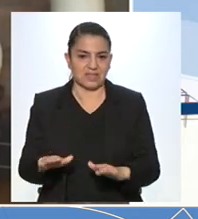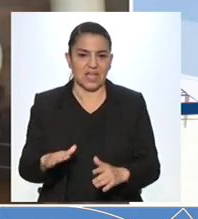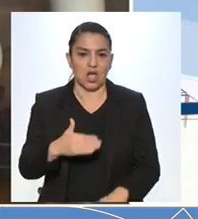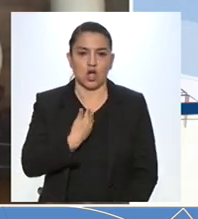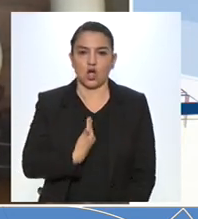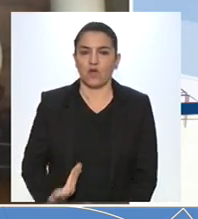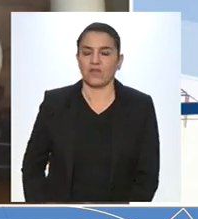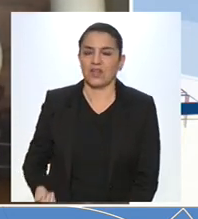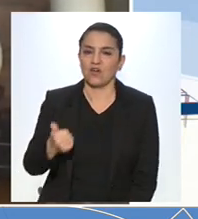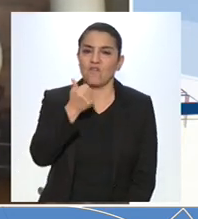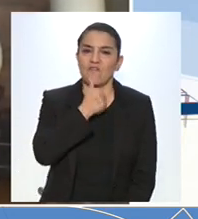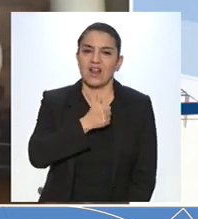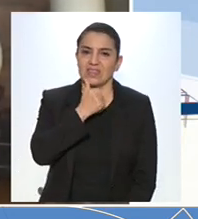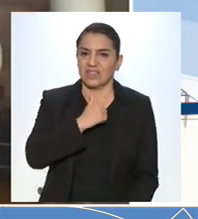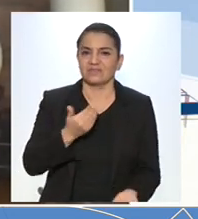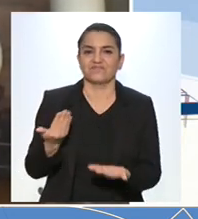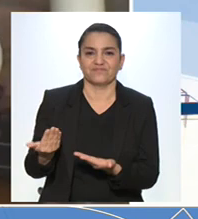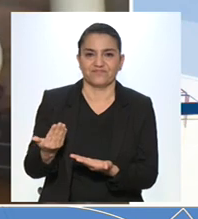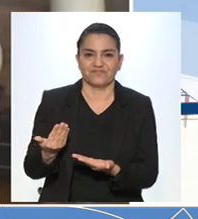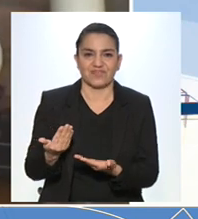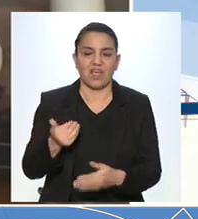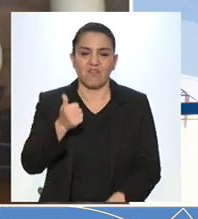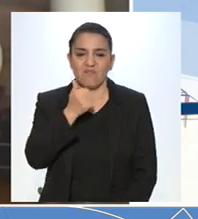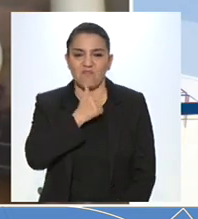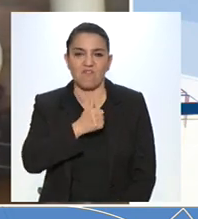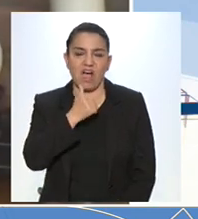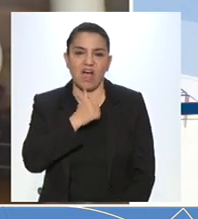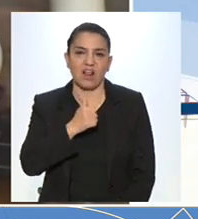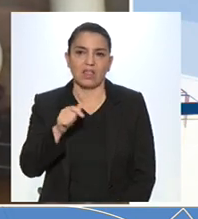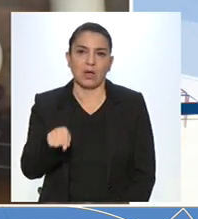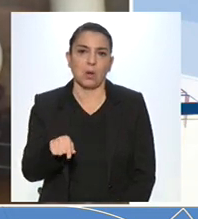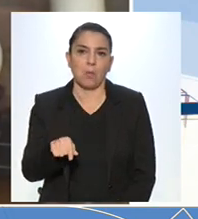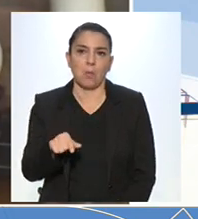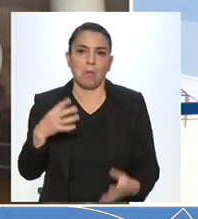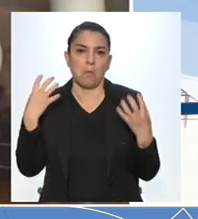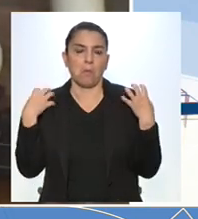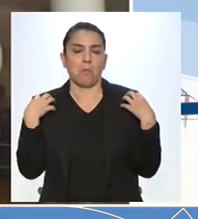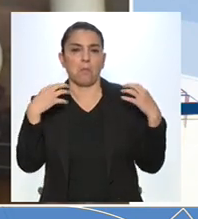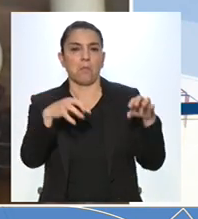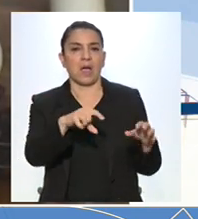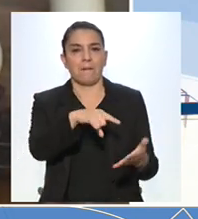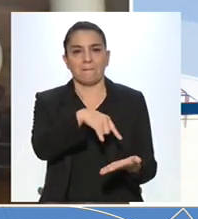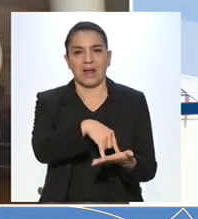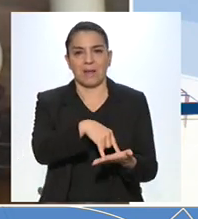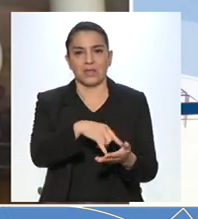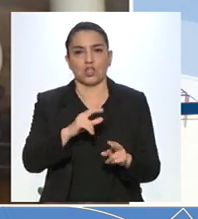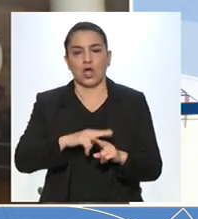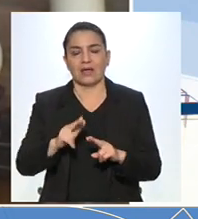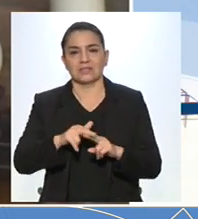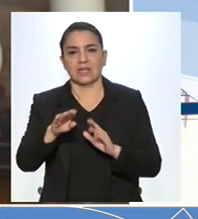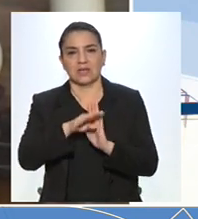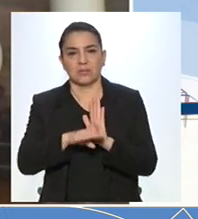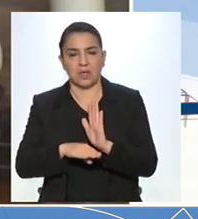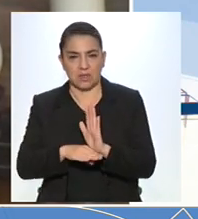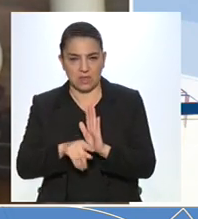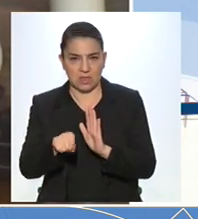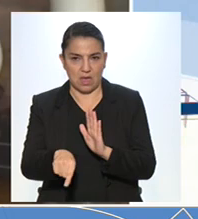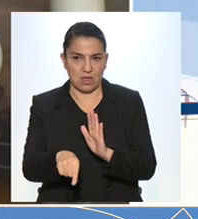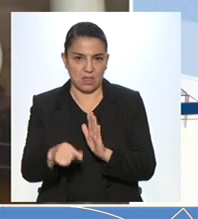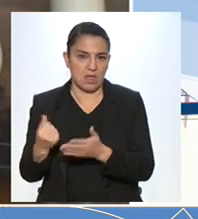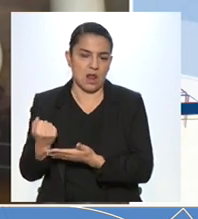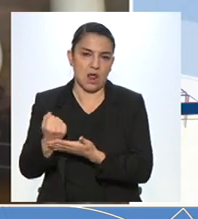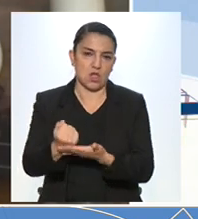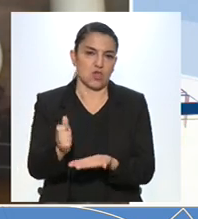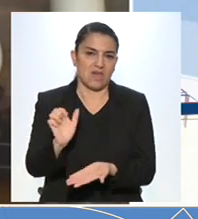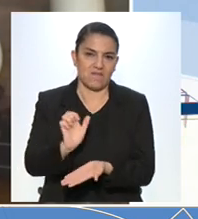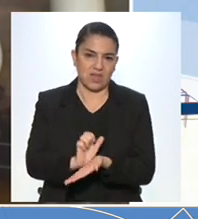está en falta en esta materia. El gobierno al final ha descansado en el Parlamento para tomar algún tipo de medida respecto a su política fiscal. Porque el tema de